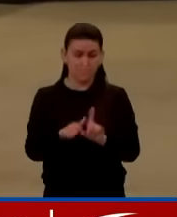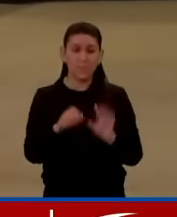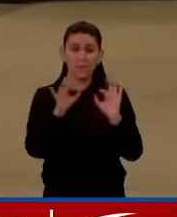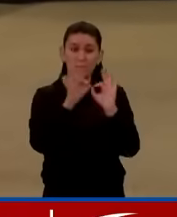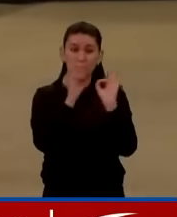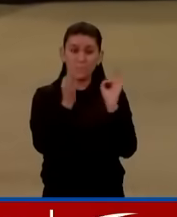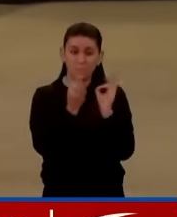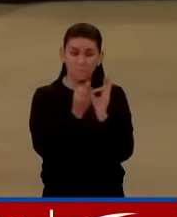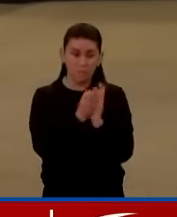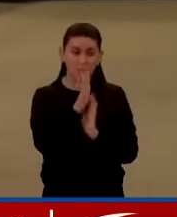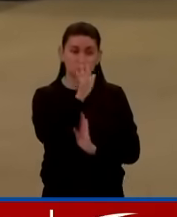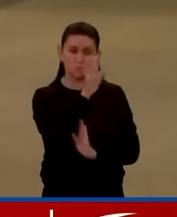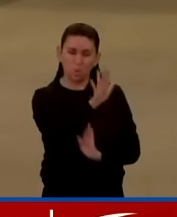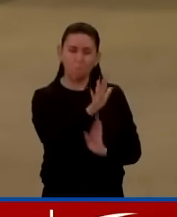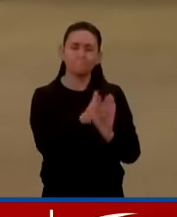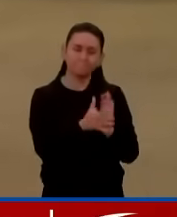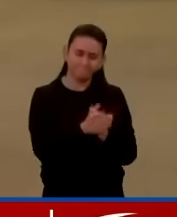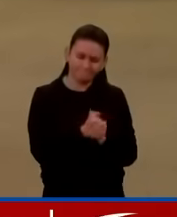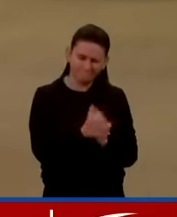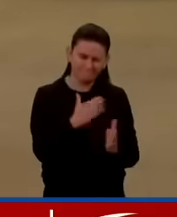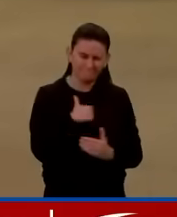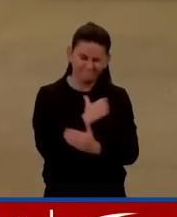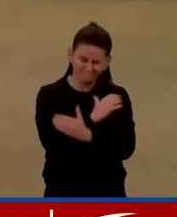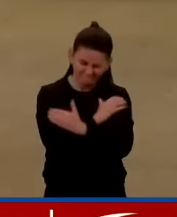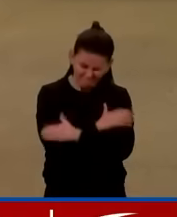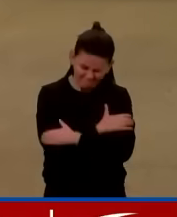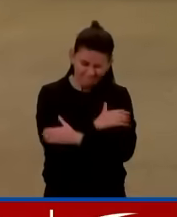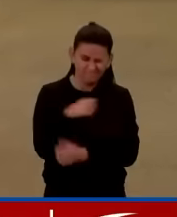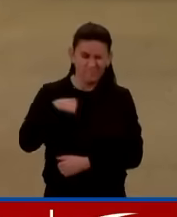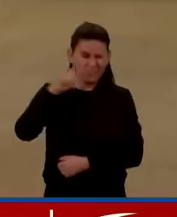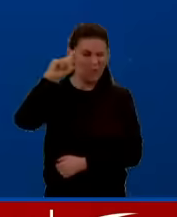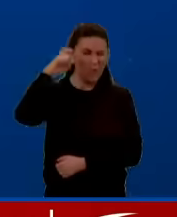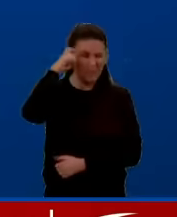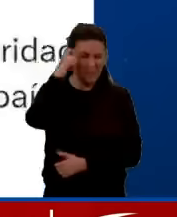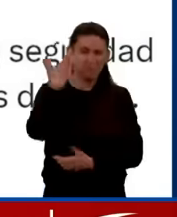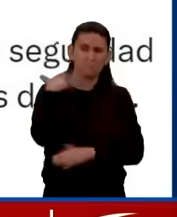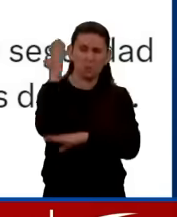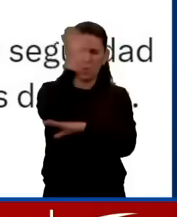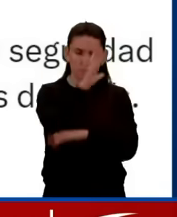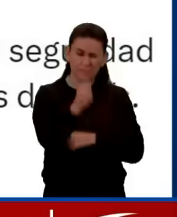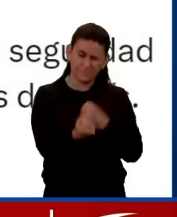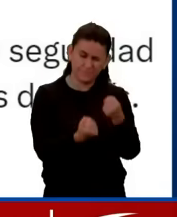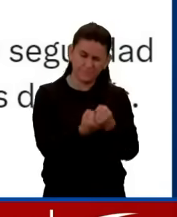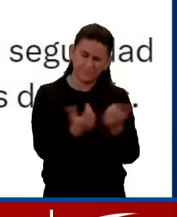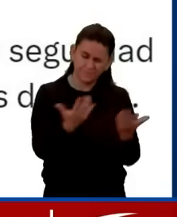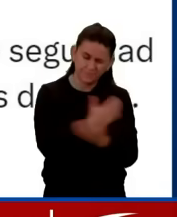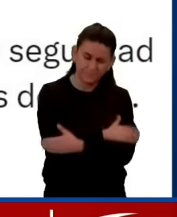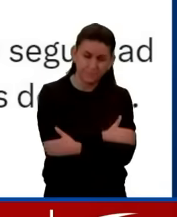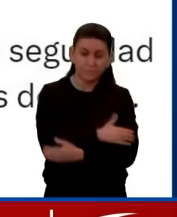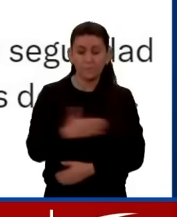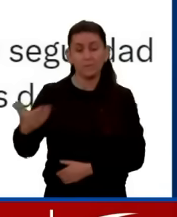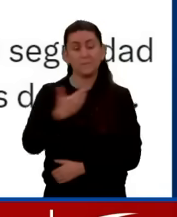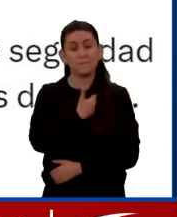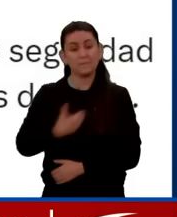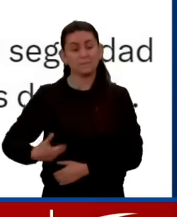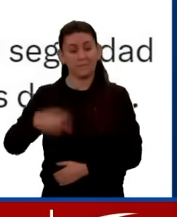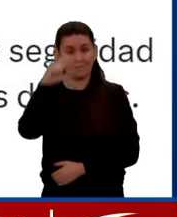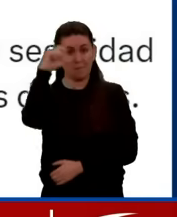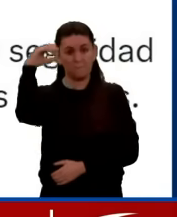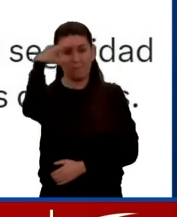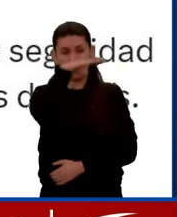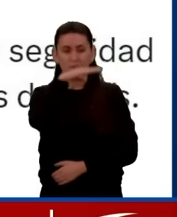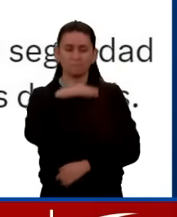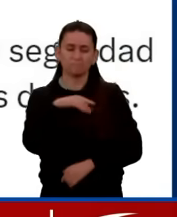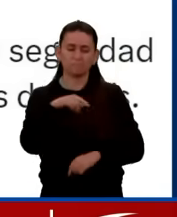Fernández quiero expresarle toda la solidaridad mía del gobierno y de todo el país. El presidente Gustavo Petro, a través de su cuenta en